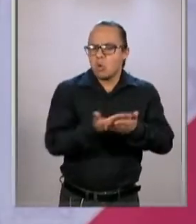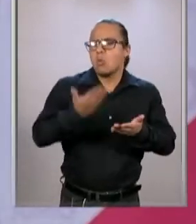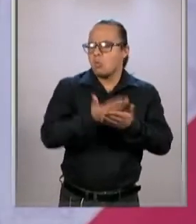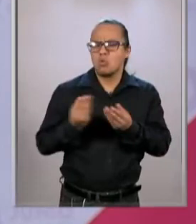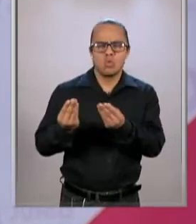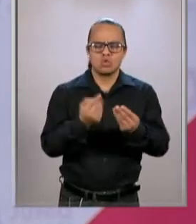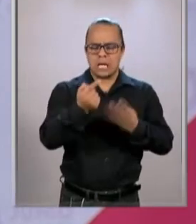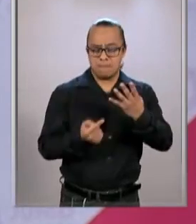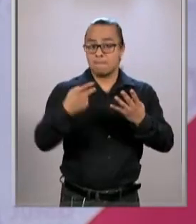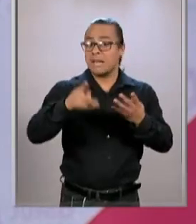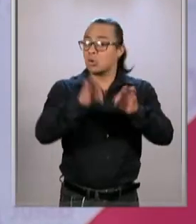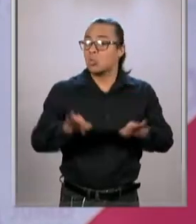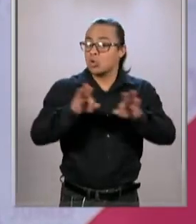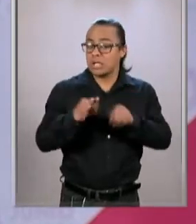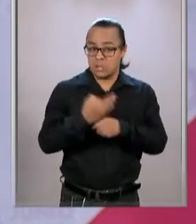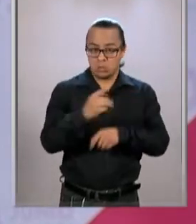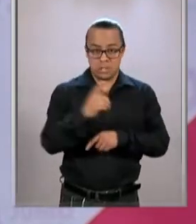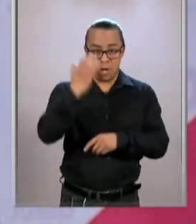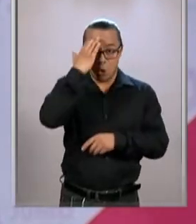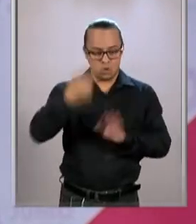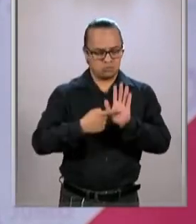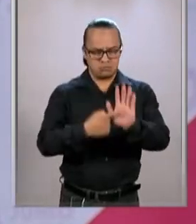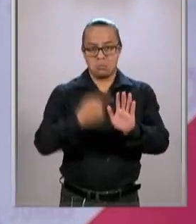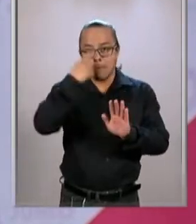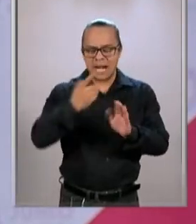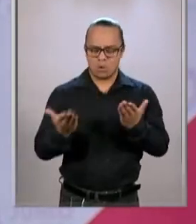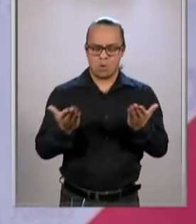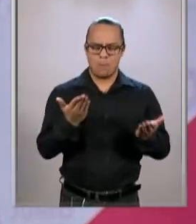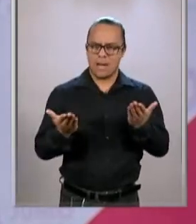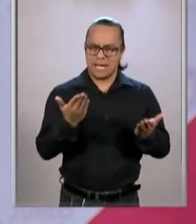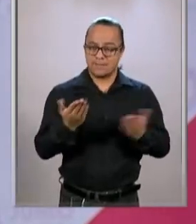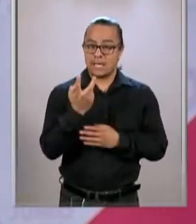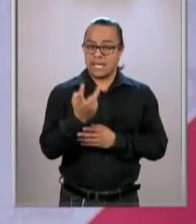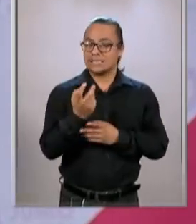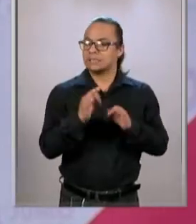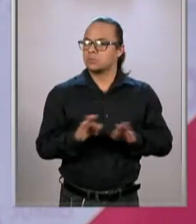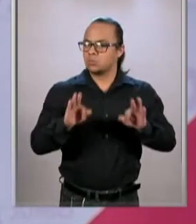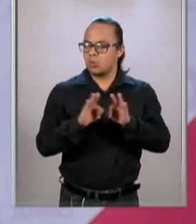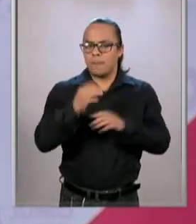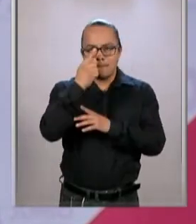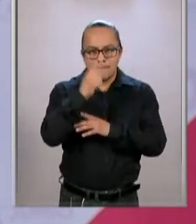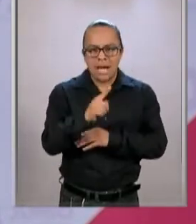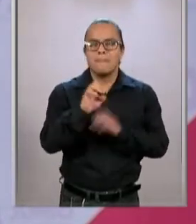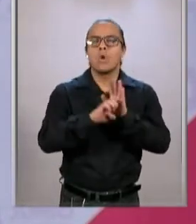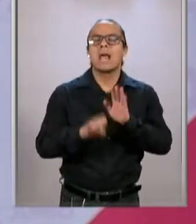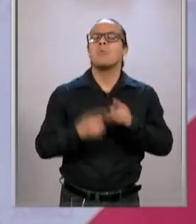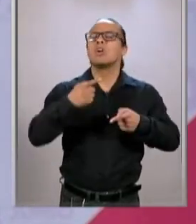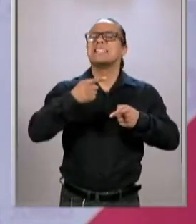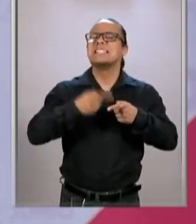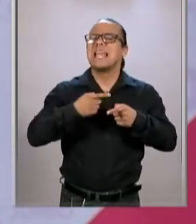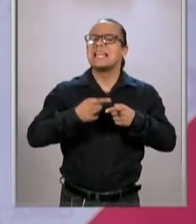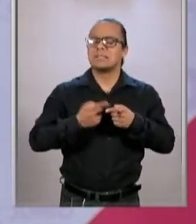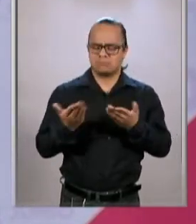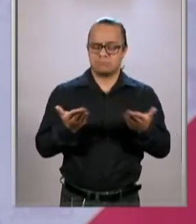hoy lo más importante es que las conozcan y las comparen. No solo eso, que puedan comparar quién de nosotras